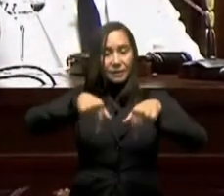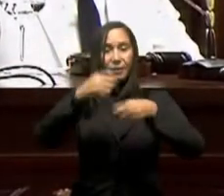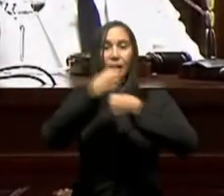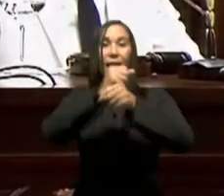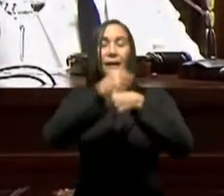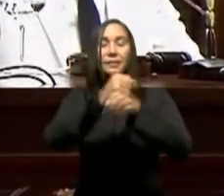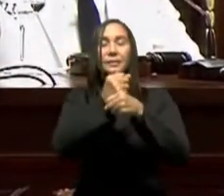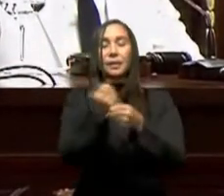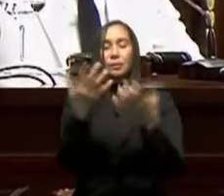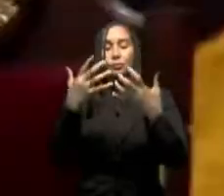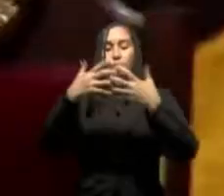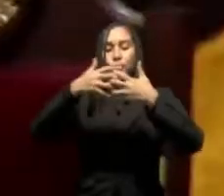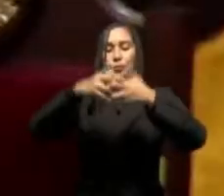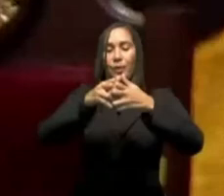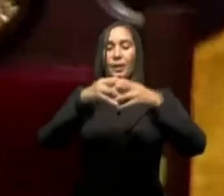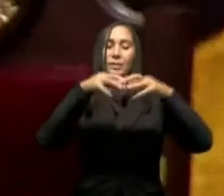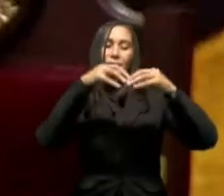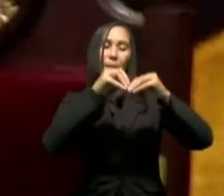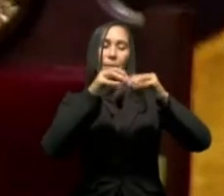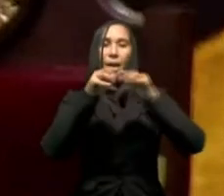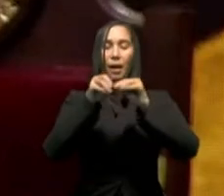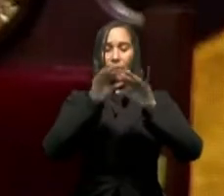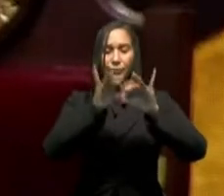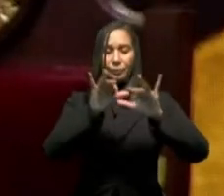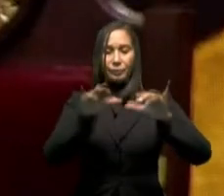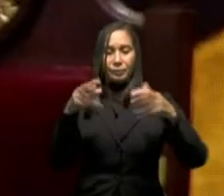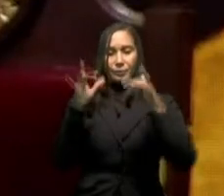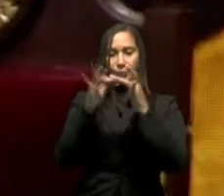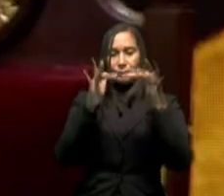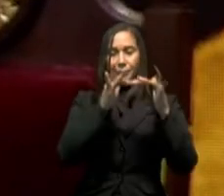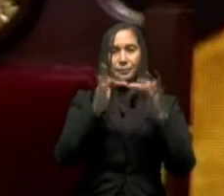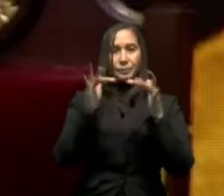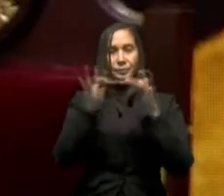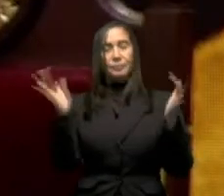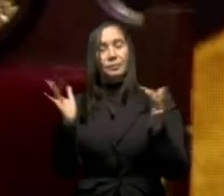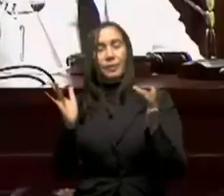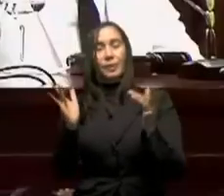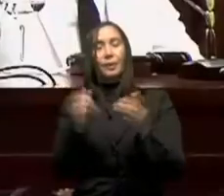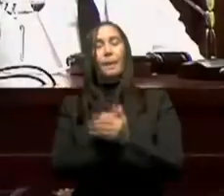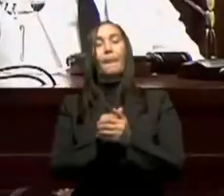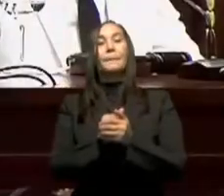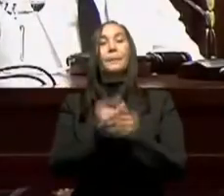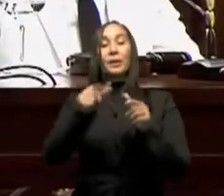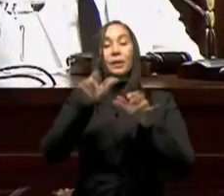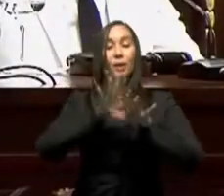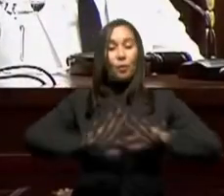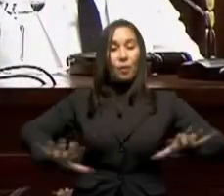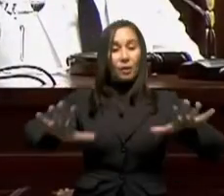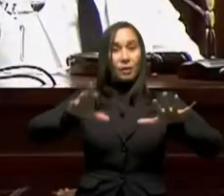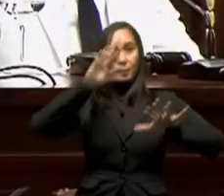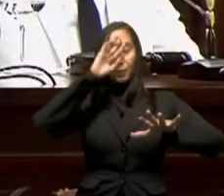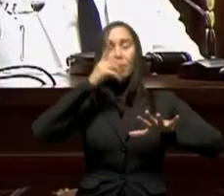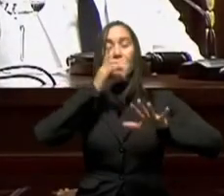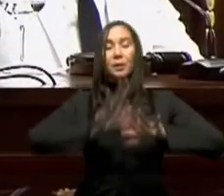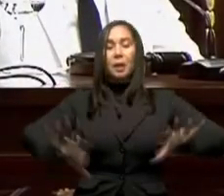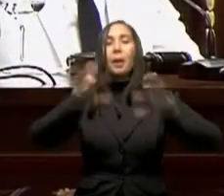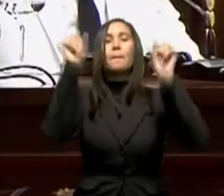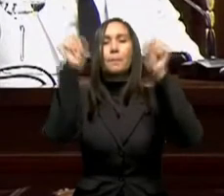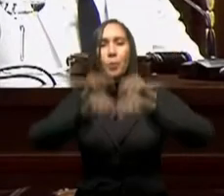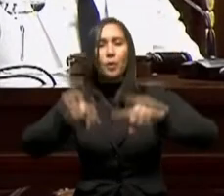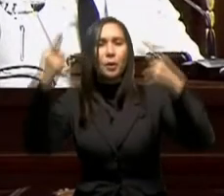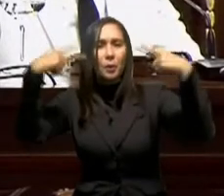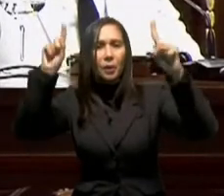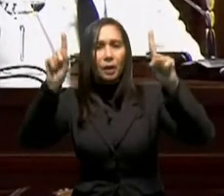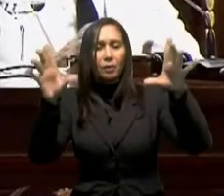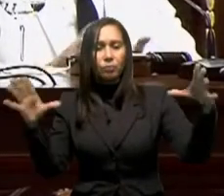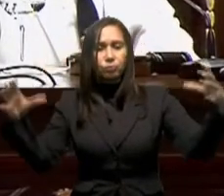semiconductores. Tenemos la formación, tenemos la red de contactos y aliados, y tenemos un ecosistema favorable para conseguirlo.